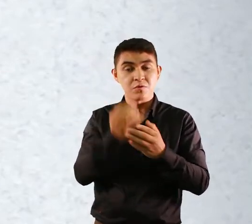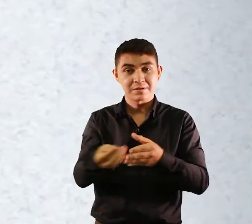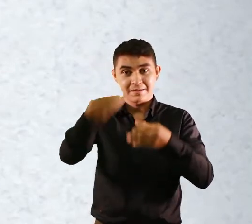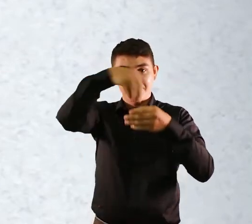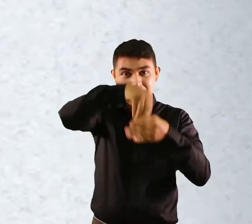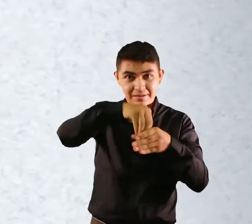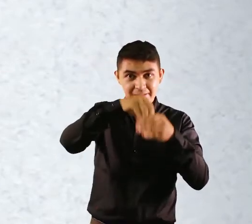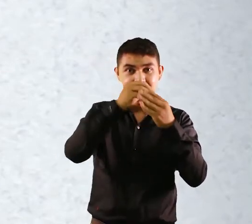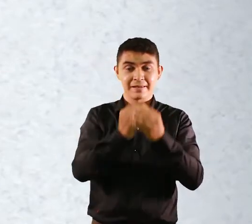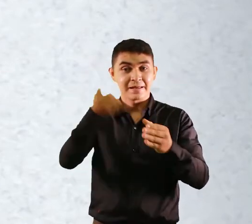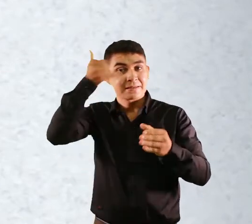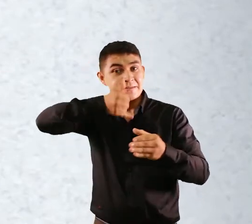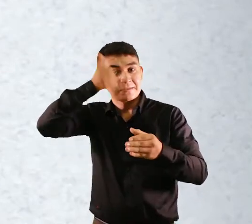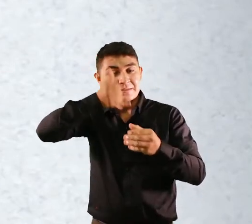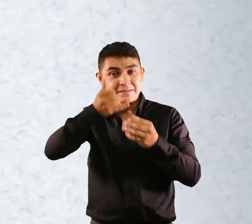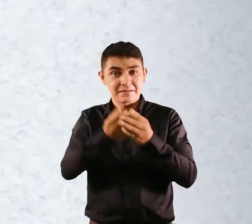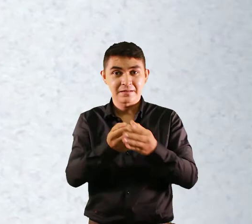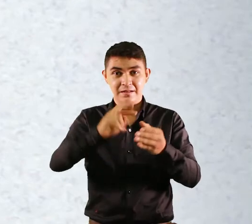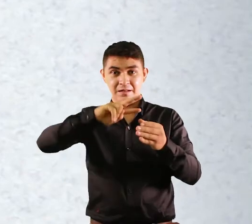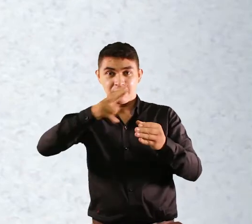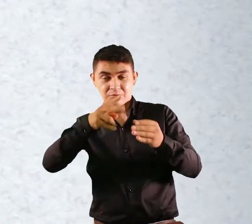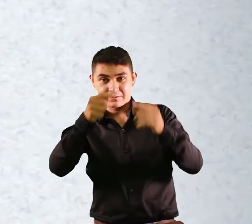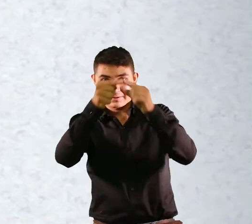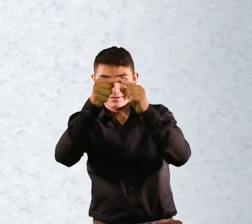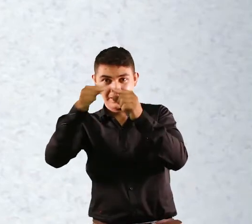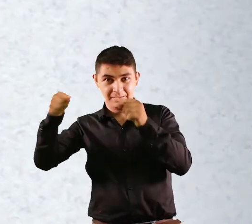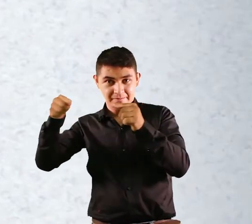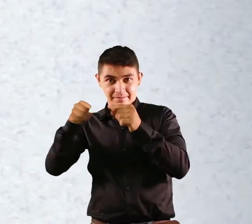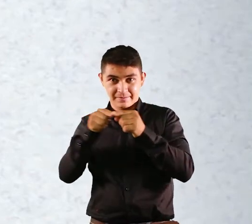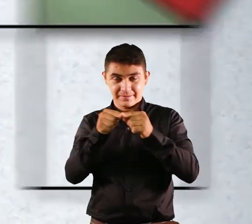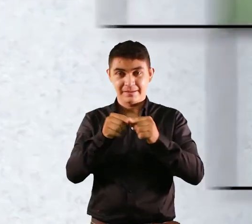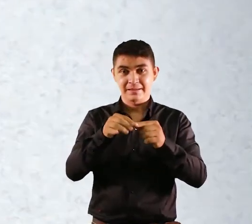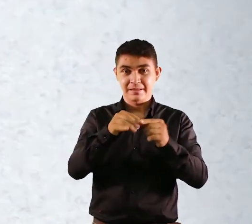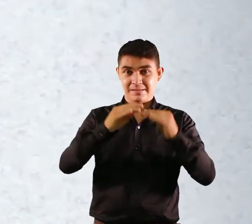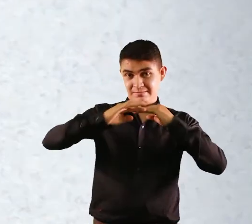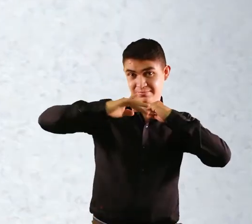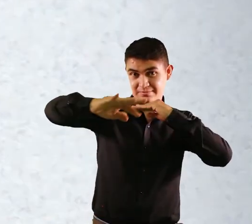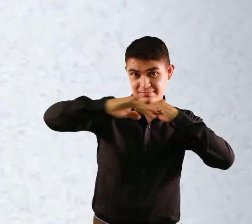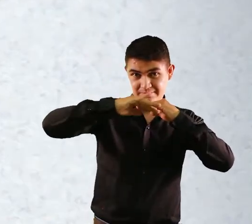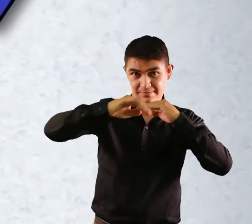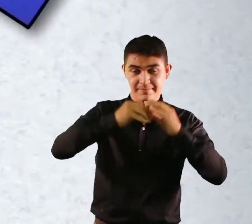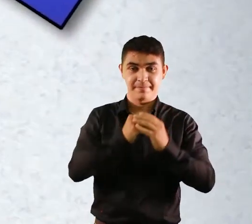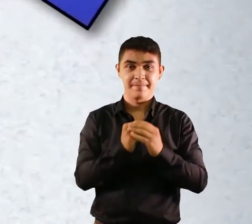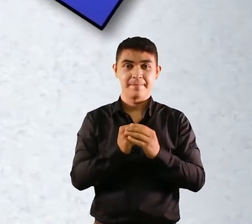azul respecto al área o la superficie.